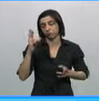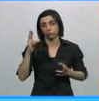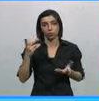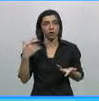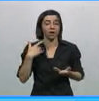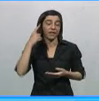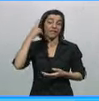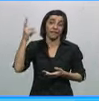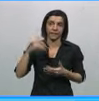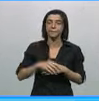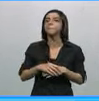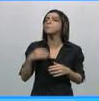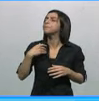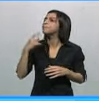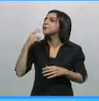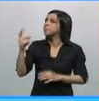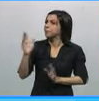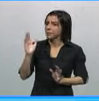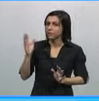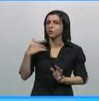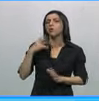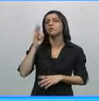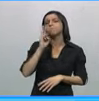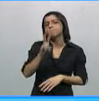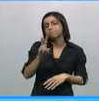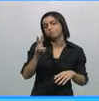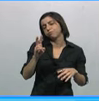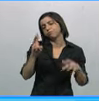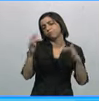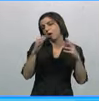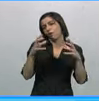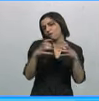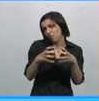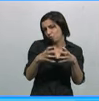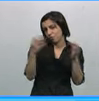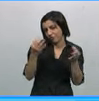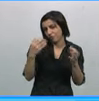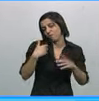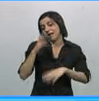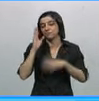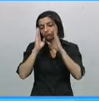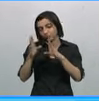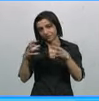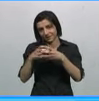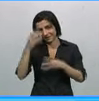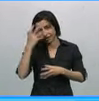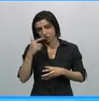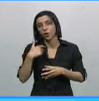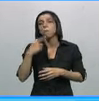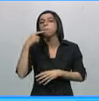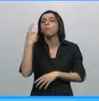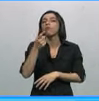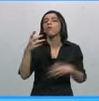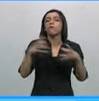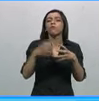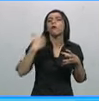mucho fútbol, además de estar pendiente de San Lorenzo. ¿Te gusta cómo se juega en el fútbol argentino en general?